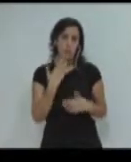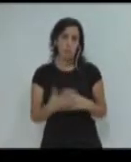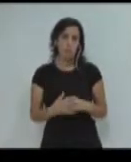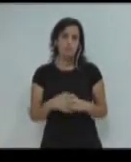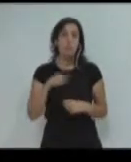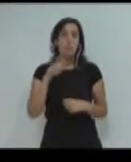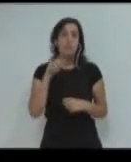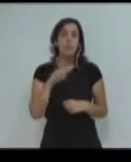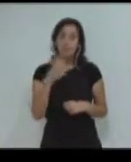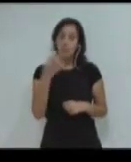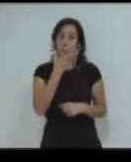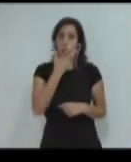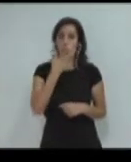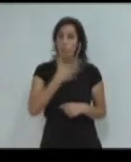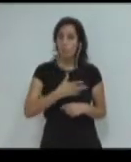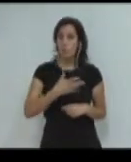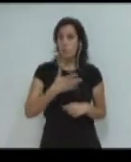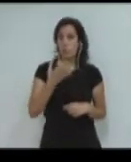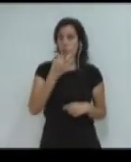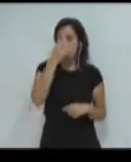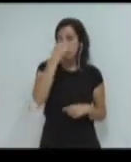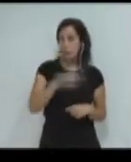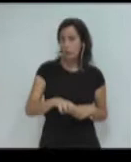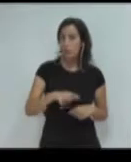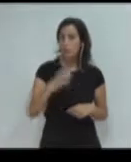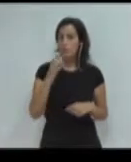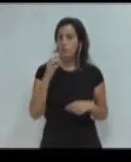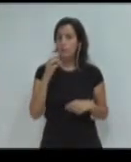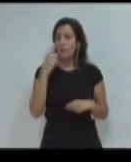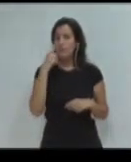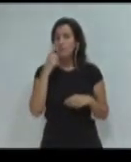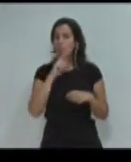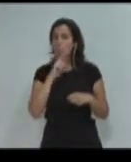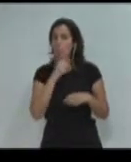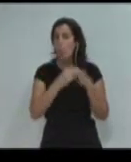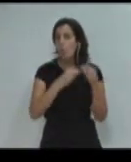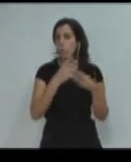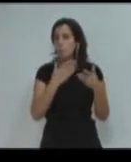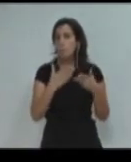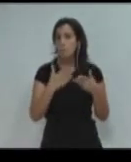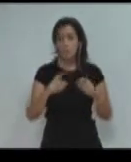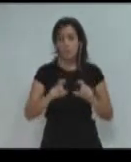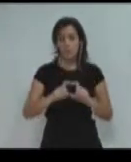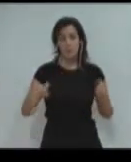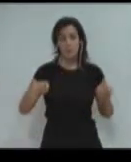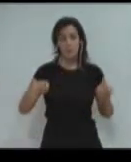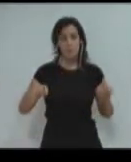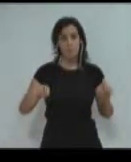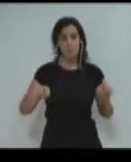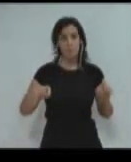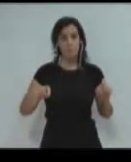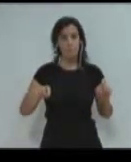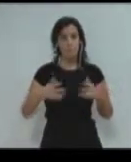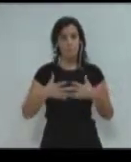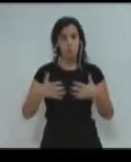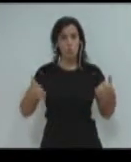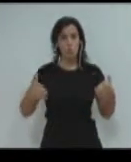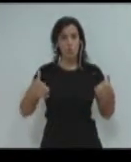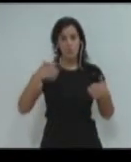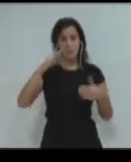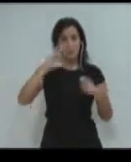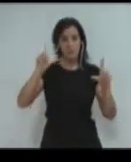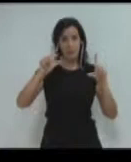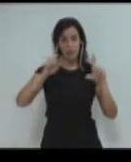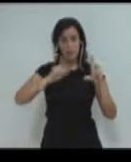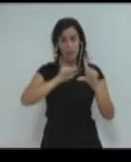que hay que conocerlo, hay que saberlo, hay que buscar el cómo. Las notas a pie de página, hay que saber algo, porque ¿cómo